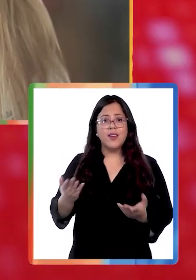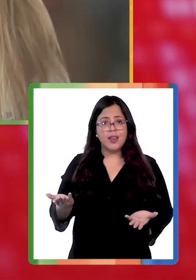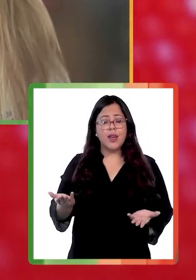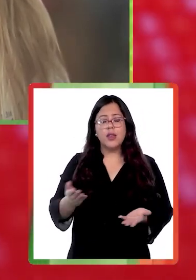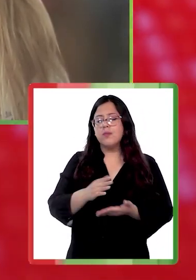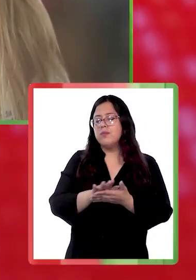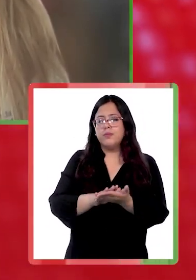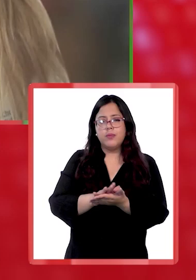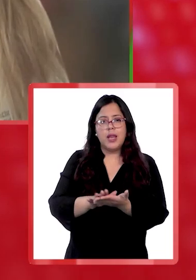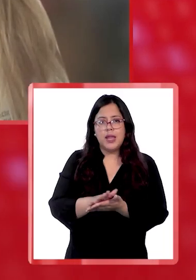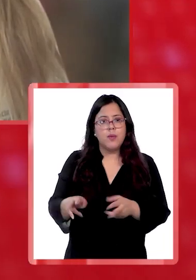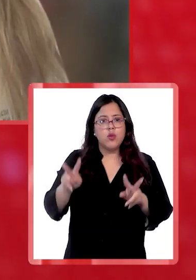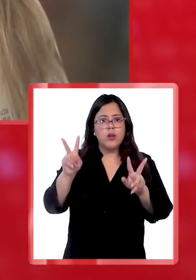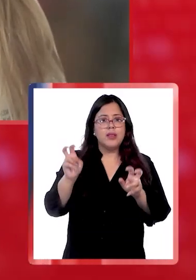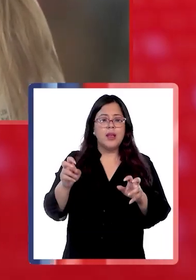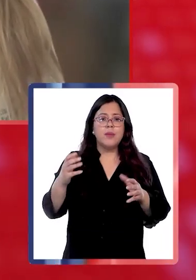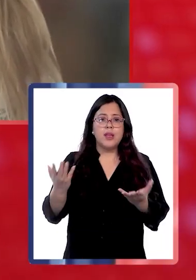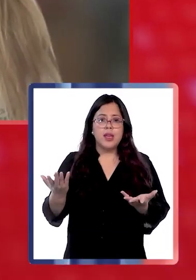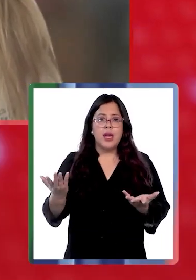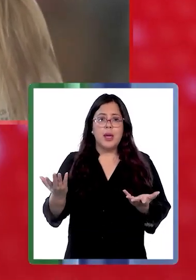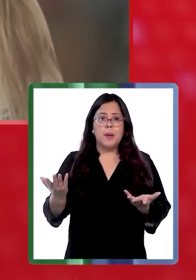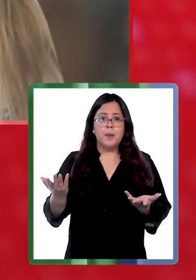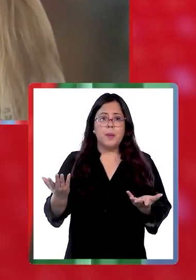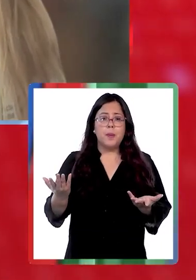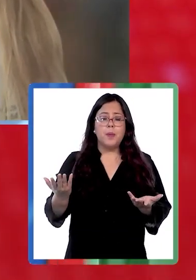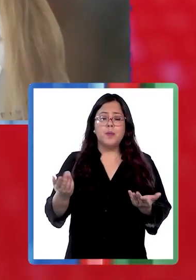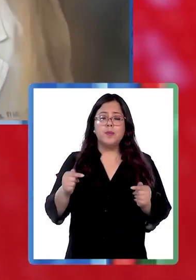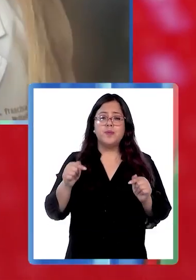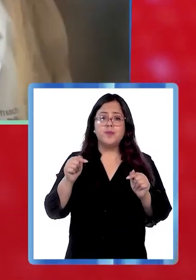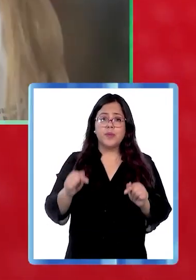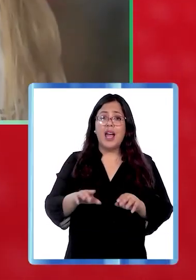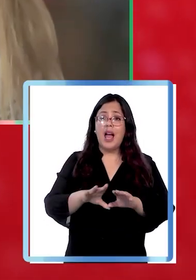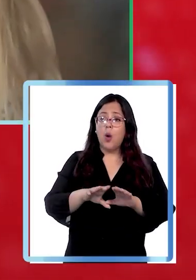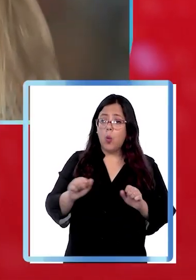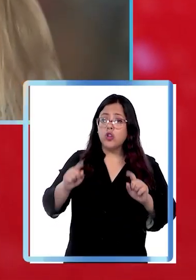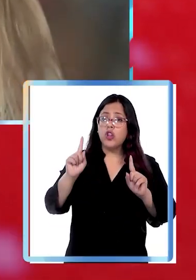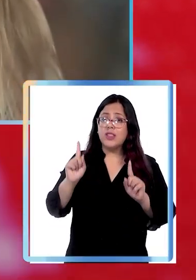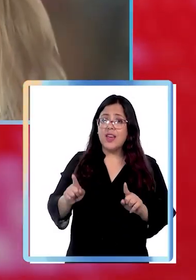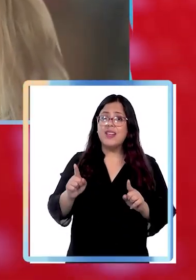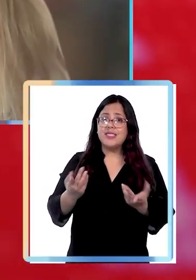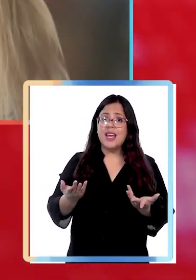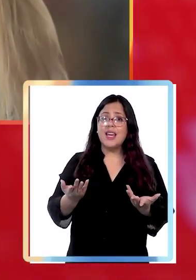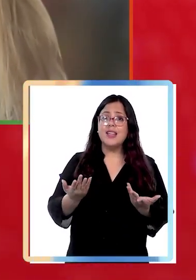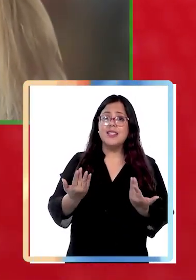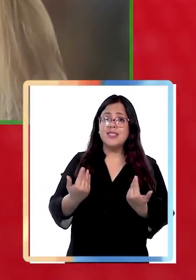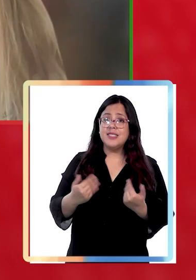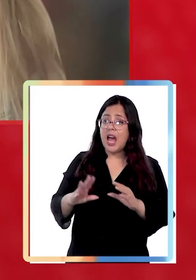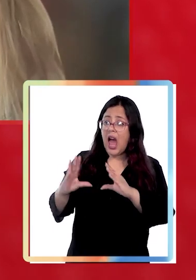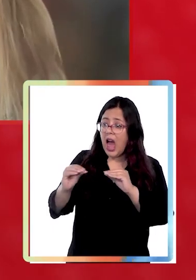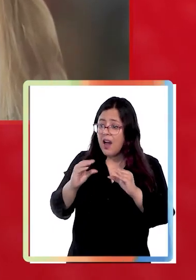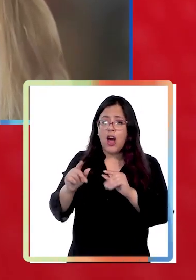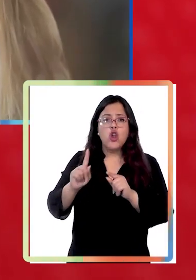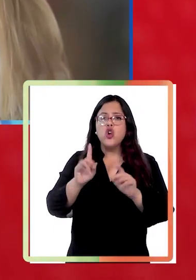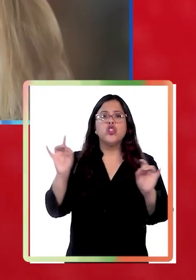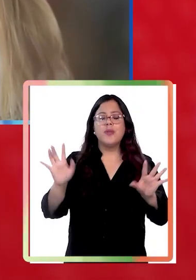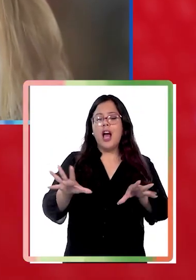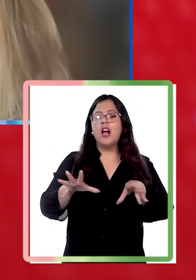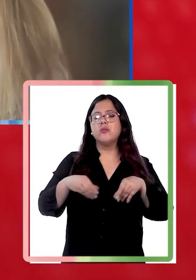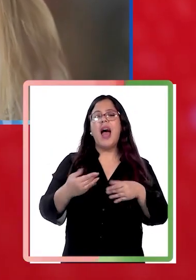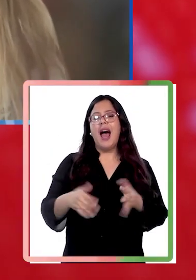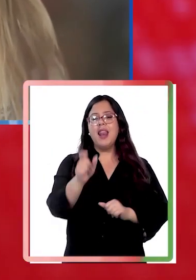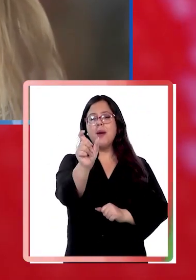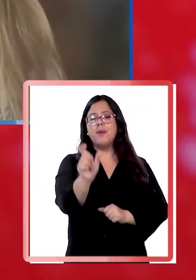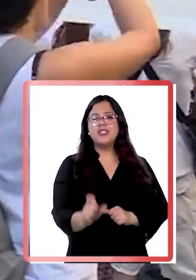Exactamente, o sea, tiene que ser, en el fondo la definición o cómo se define es que el consentimiento debe ser explícito. O sea,